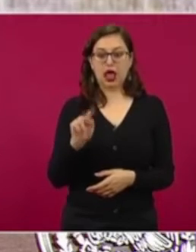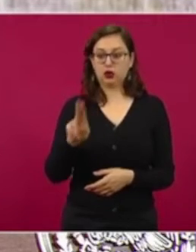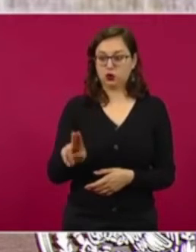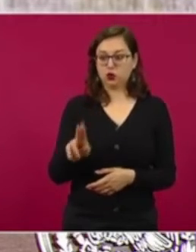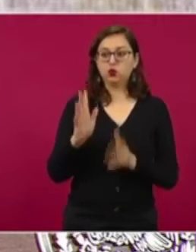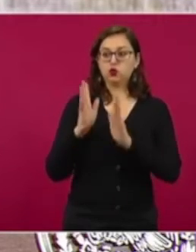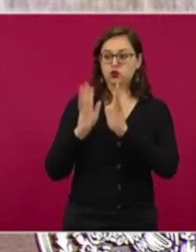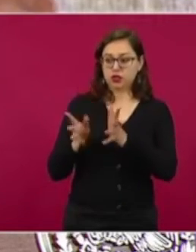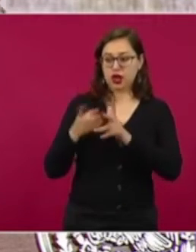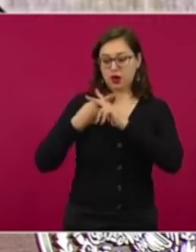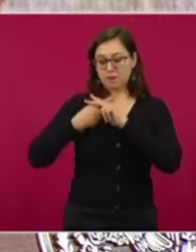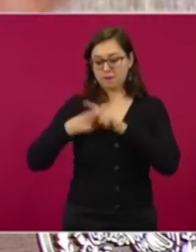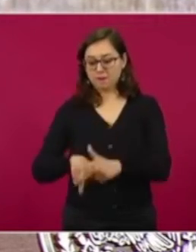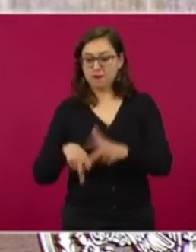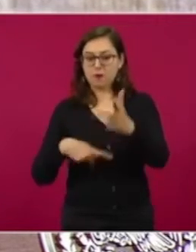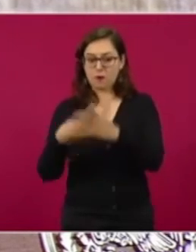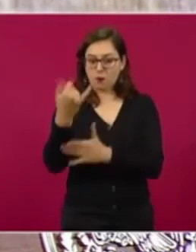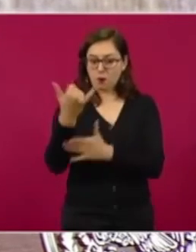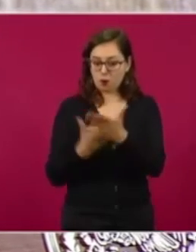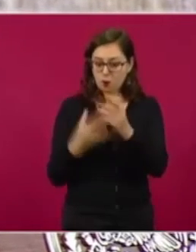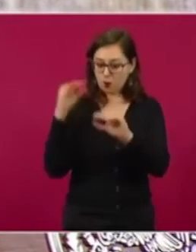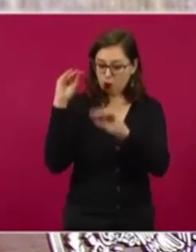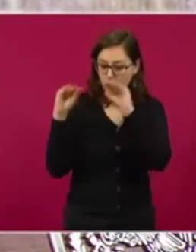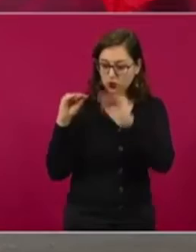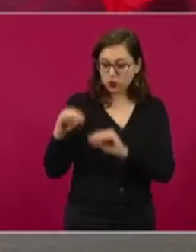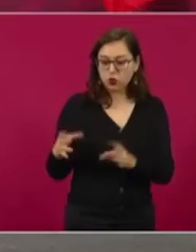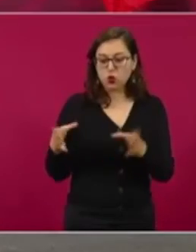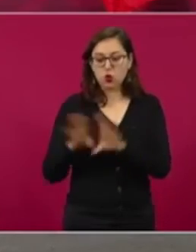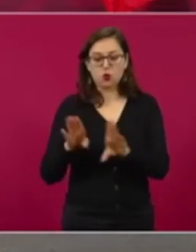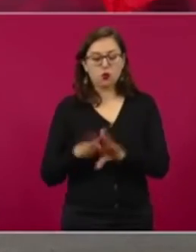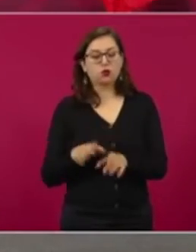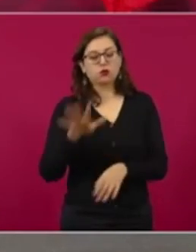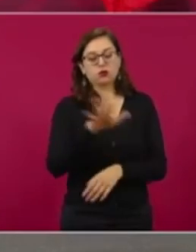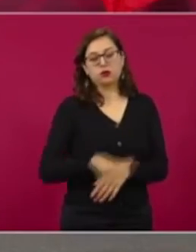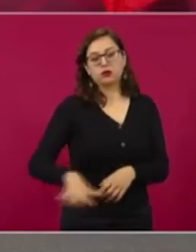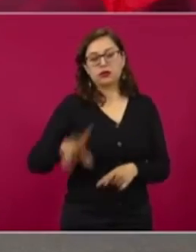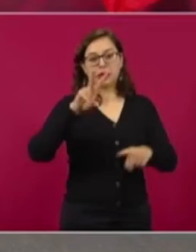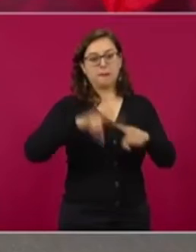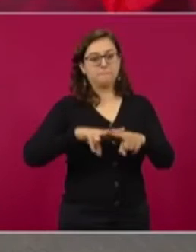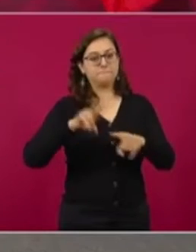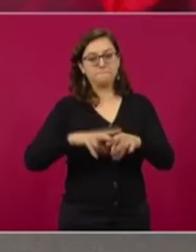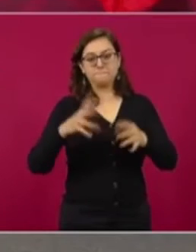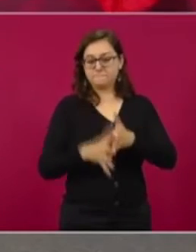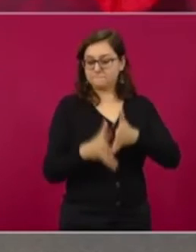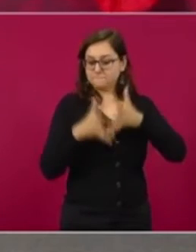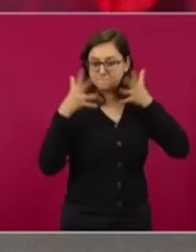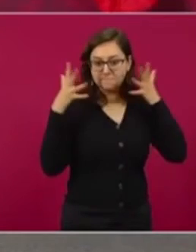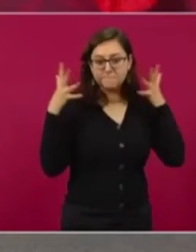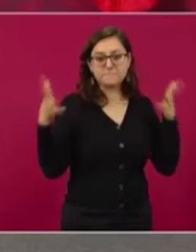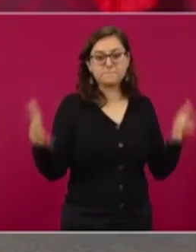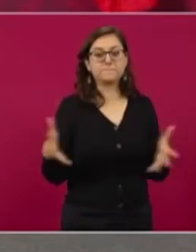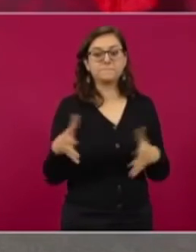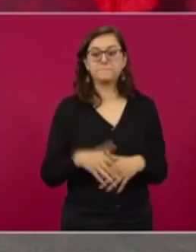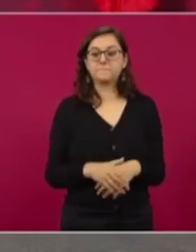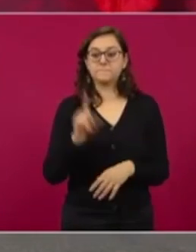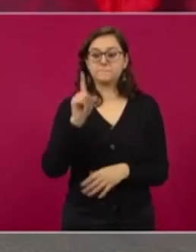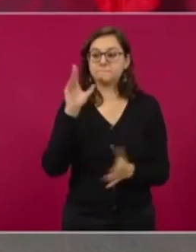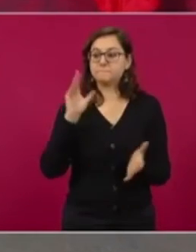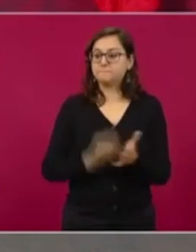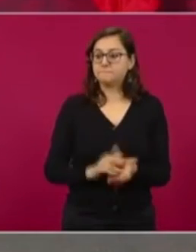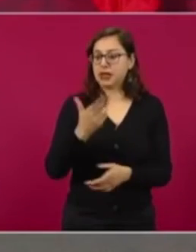del proyecto para un gran parque de más de 1.000